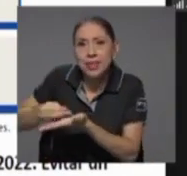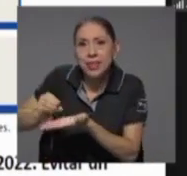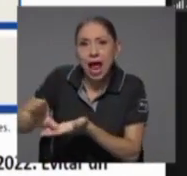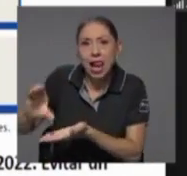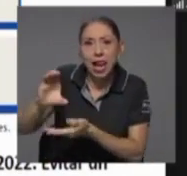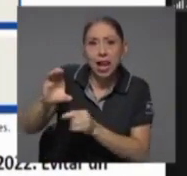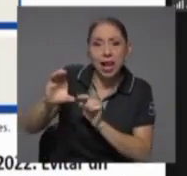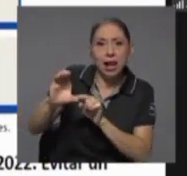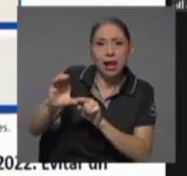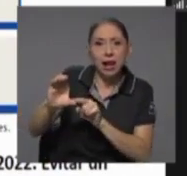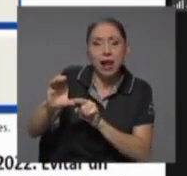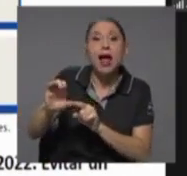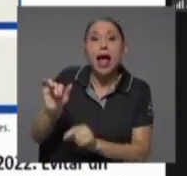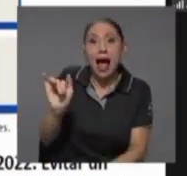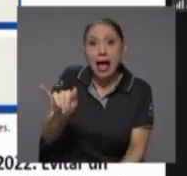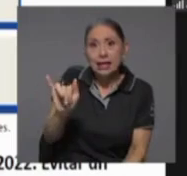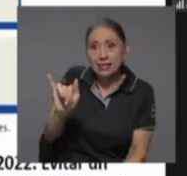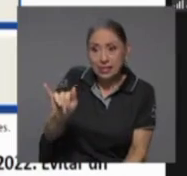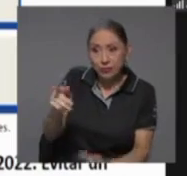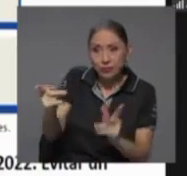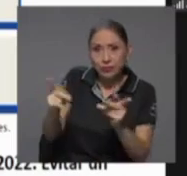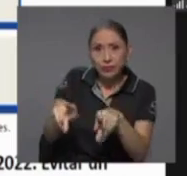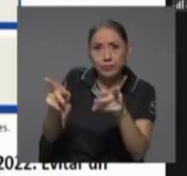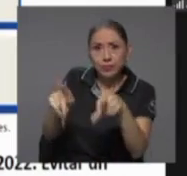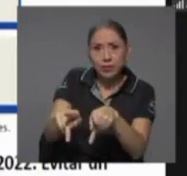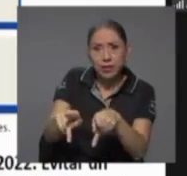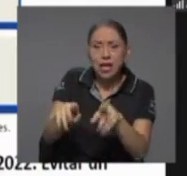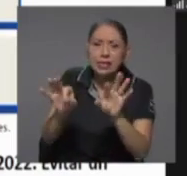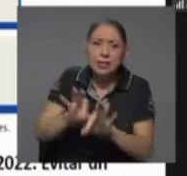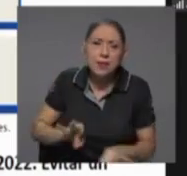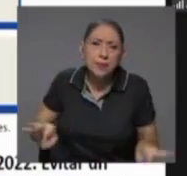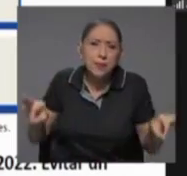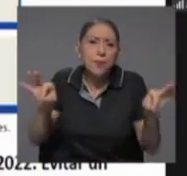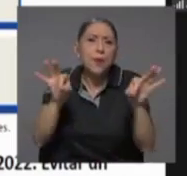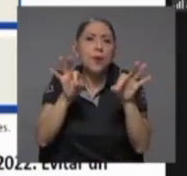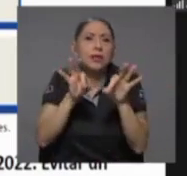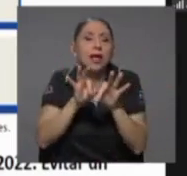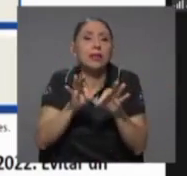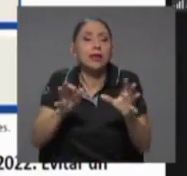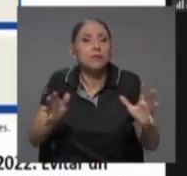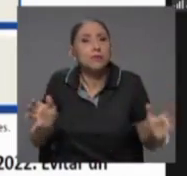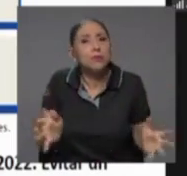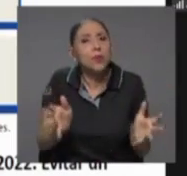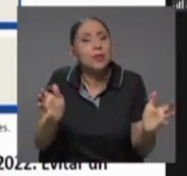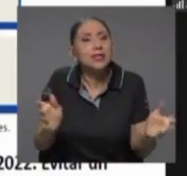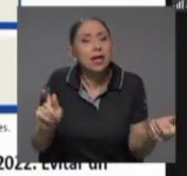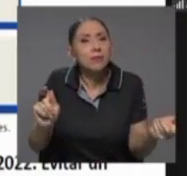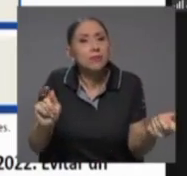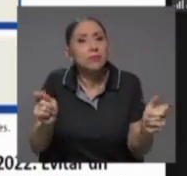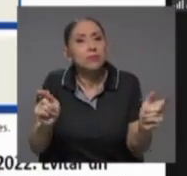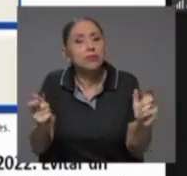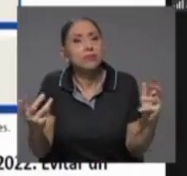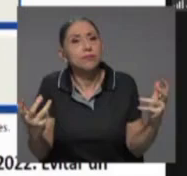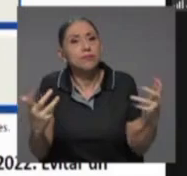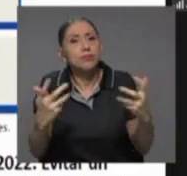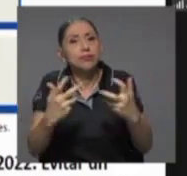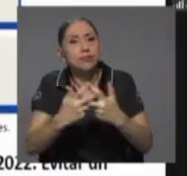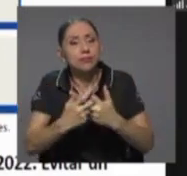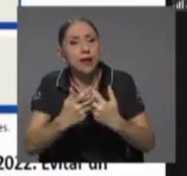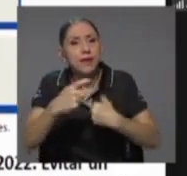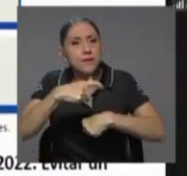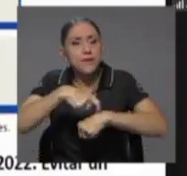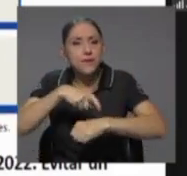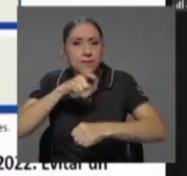digamos, será importante propiciar ese ajuste, esa fase de cumplimiento en lo que